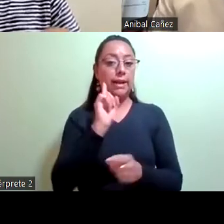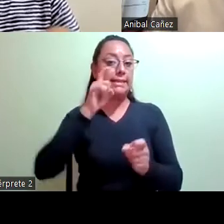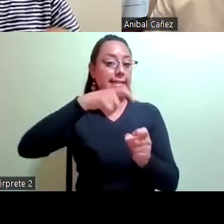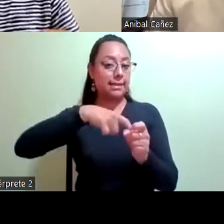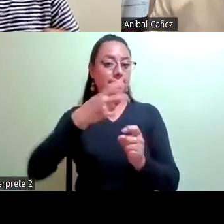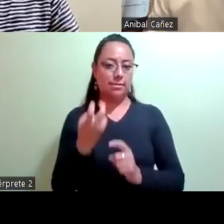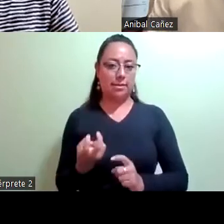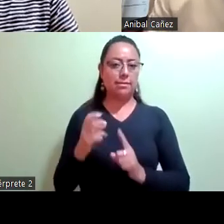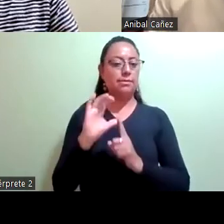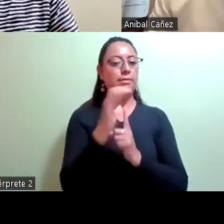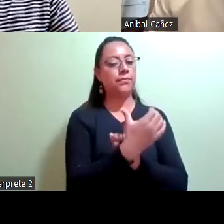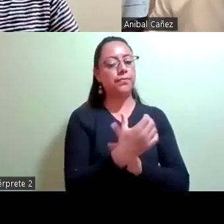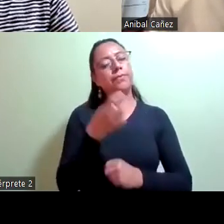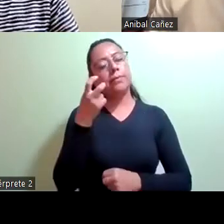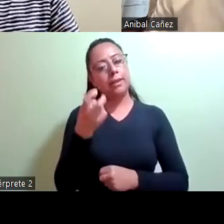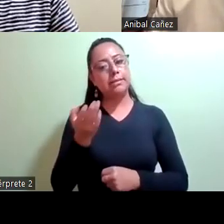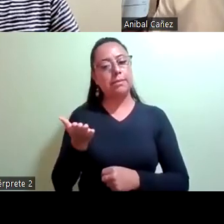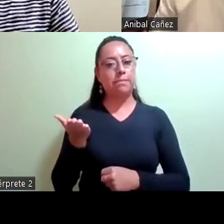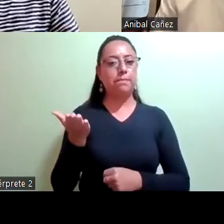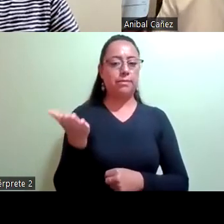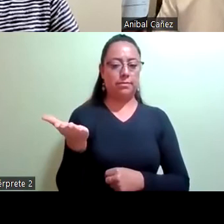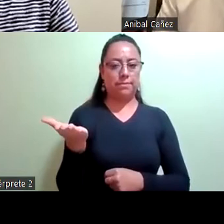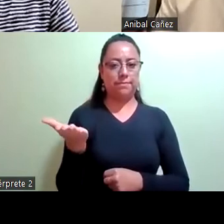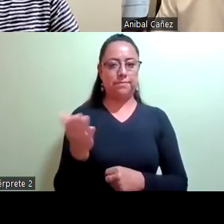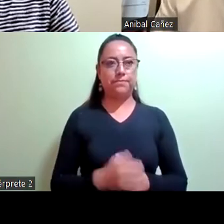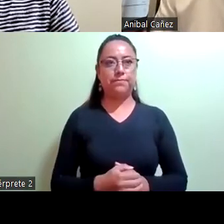solicitud que acabo de realizar.